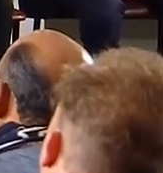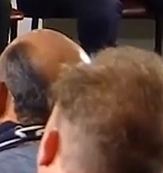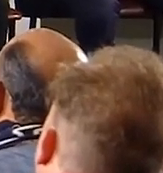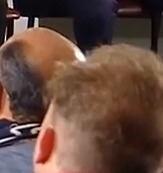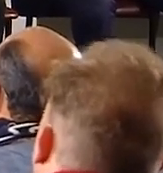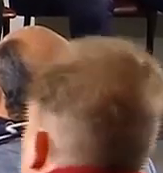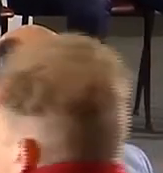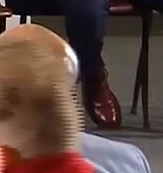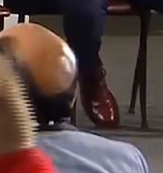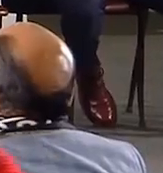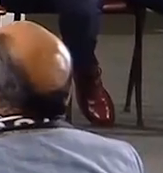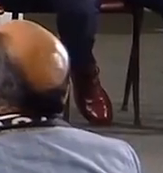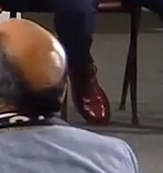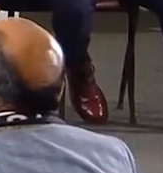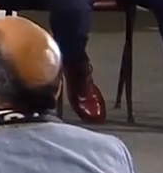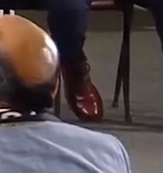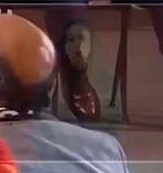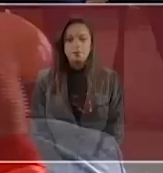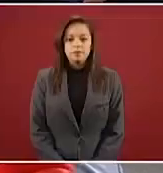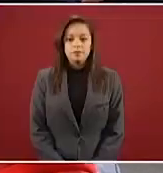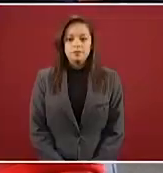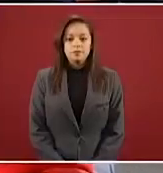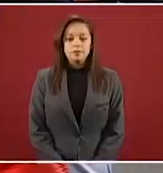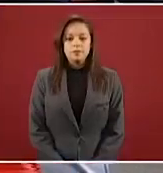Tabasco por la gubernatura,